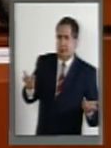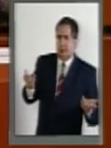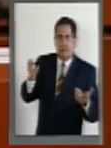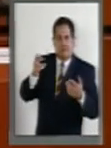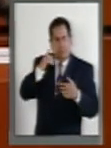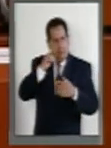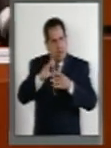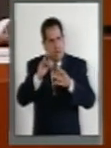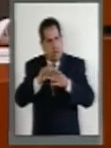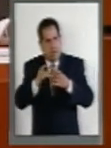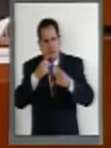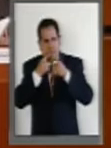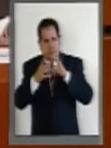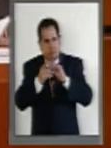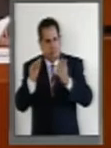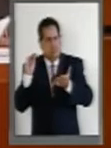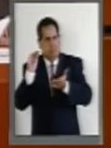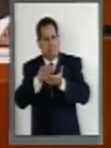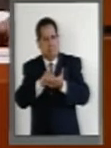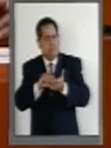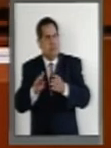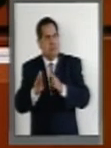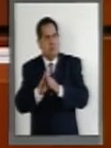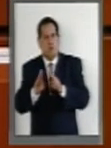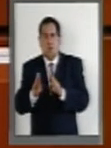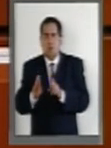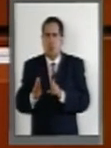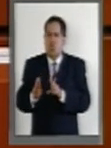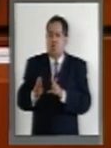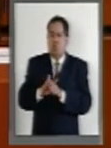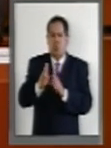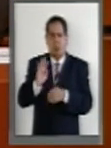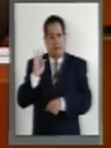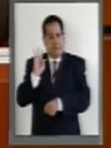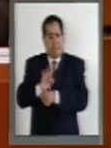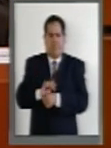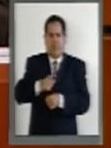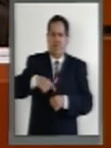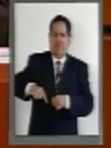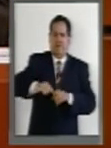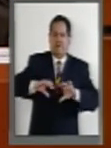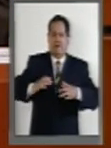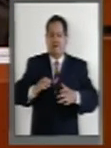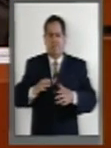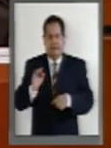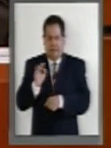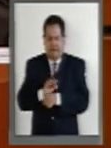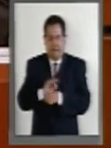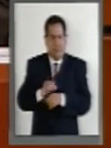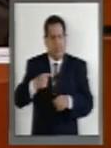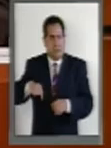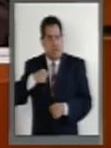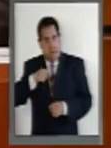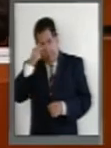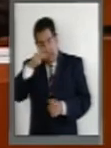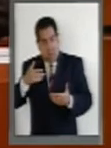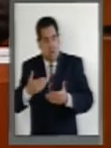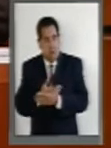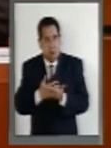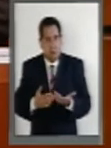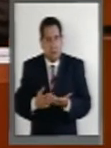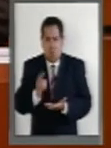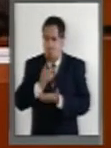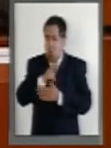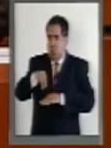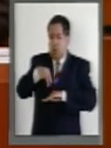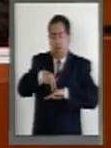Para poder establecer nosotros la condición de defensa de los mexicanos. No solamente en la